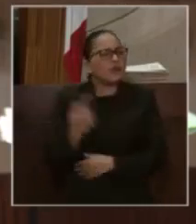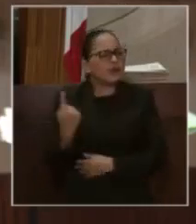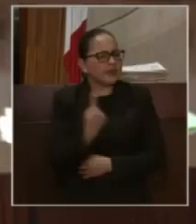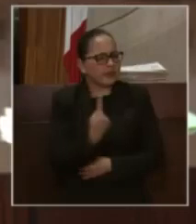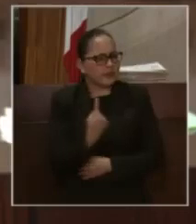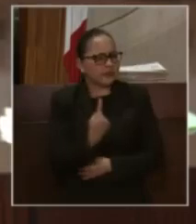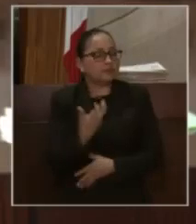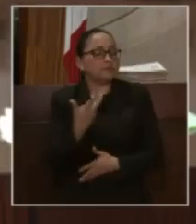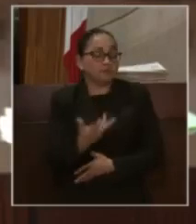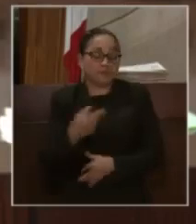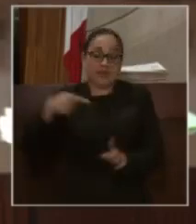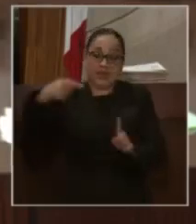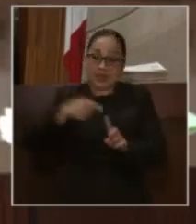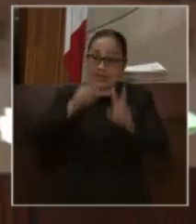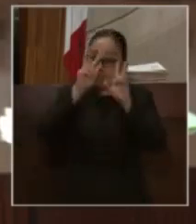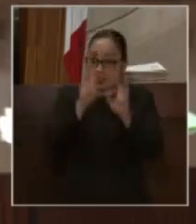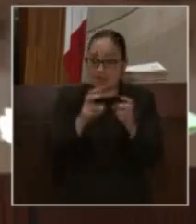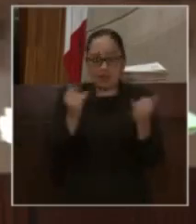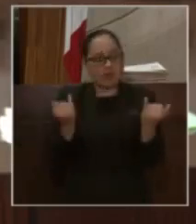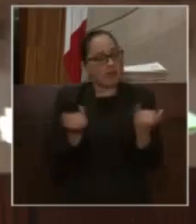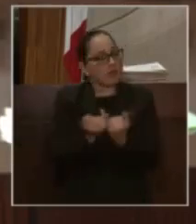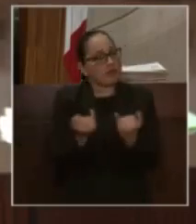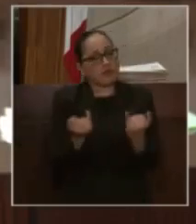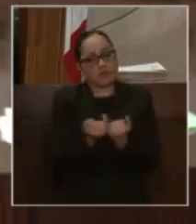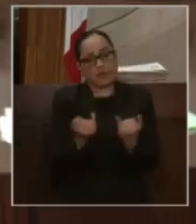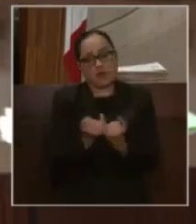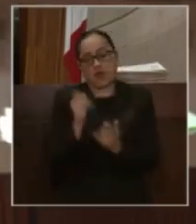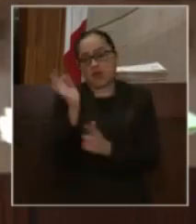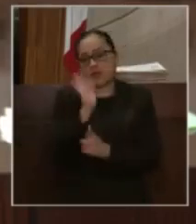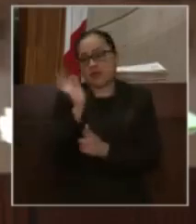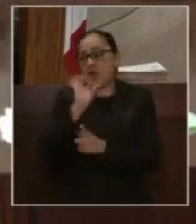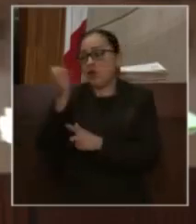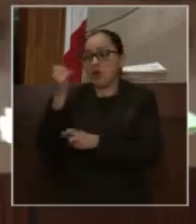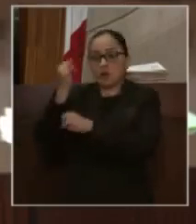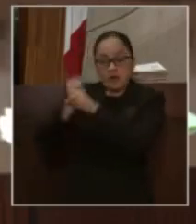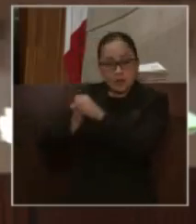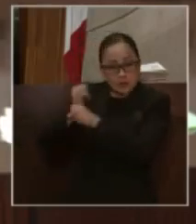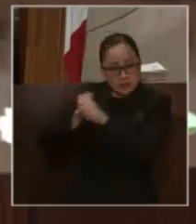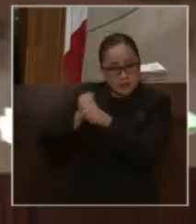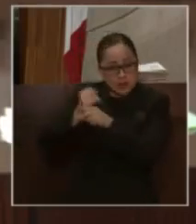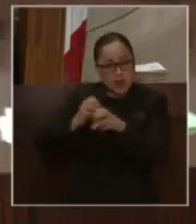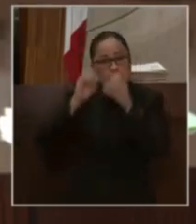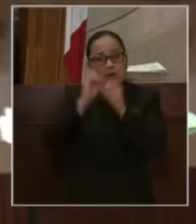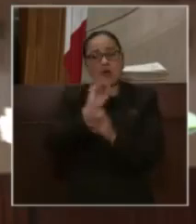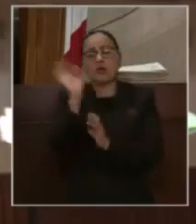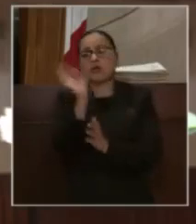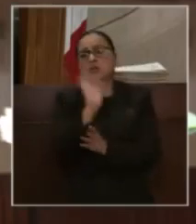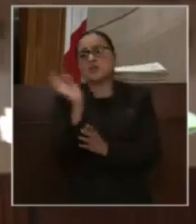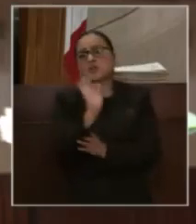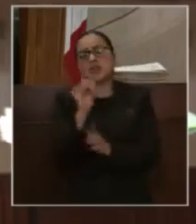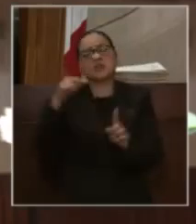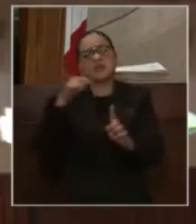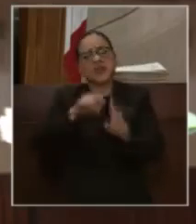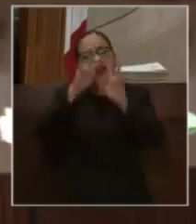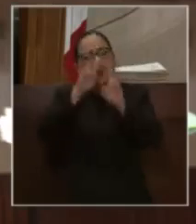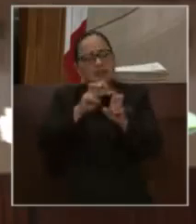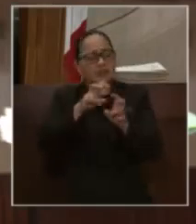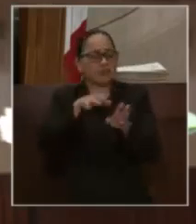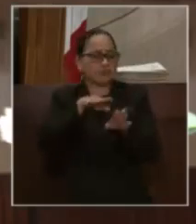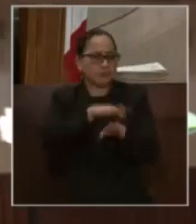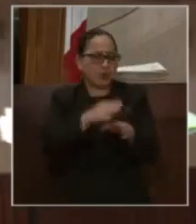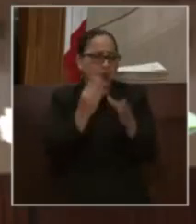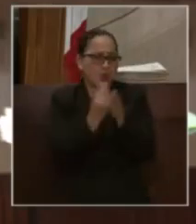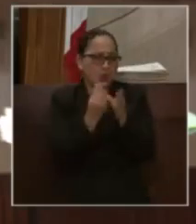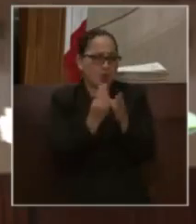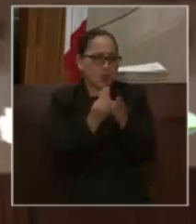a que esta materia, al igual que cualquier otra que trata de algún tipo de